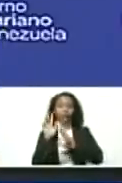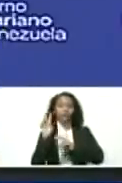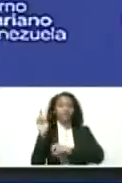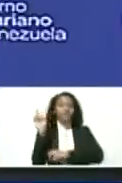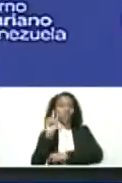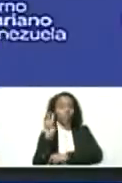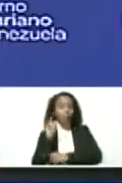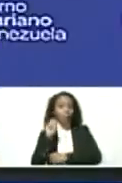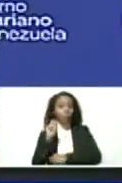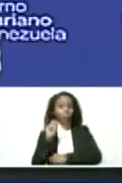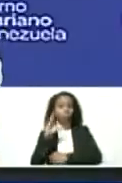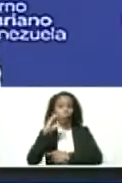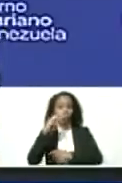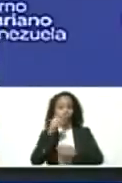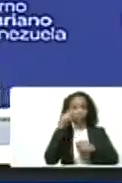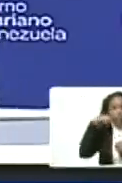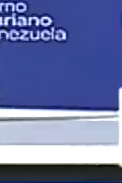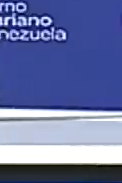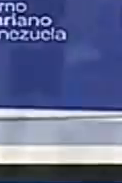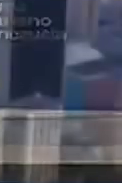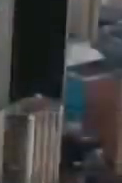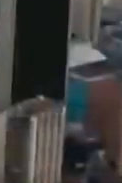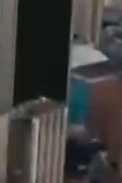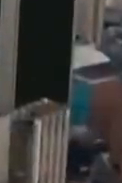vitrinavenezuela.com. Adelante, video.